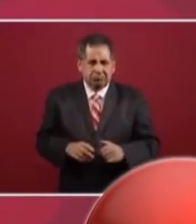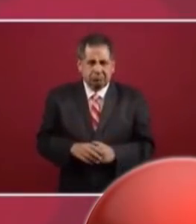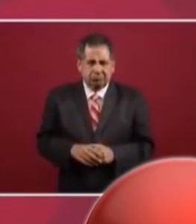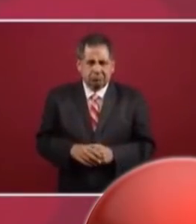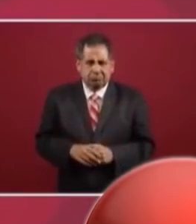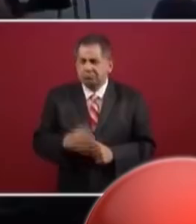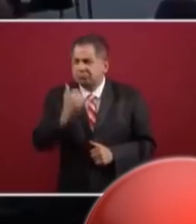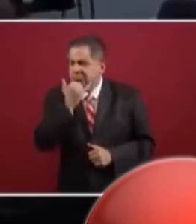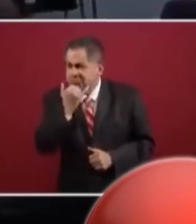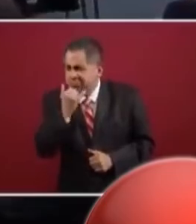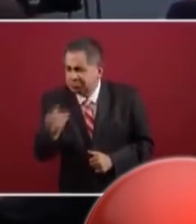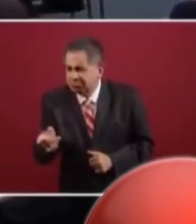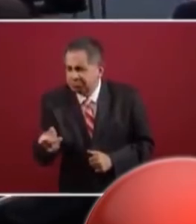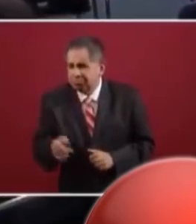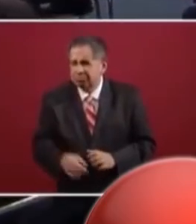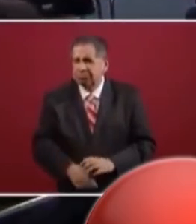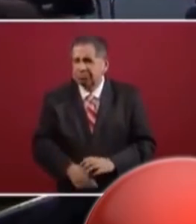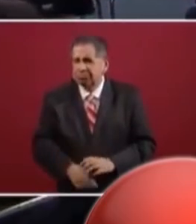¿mande?